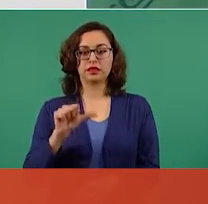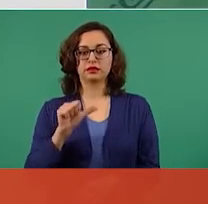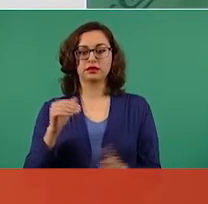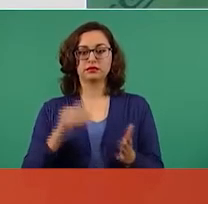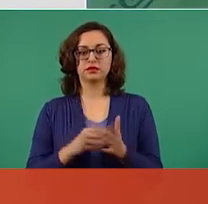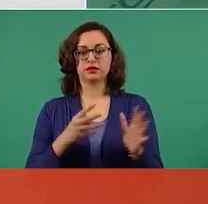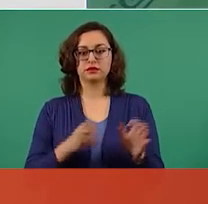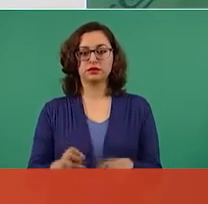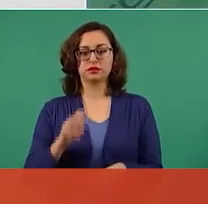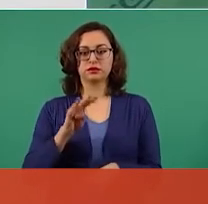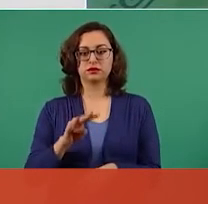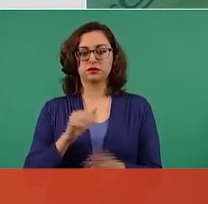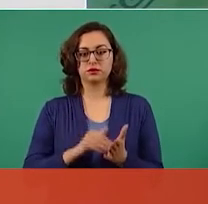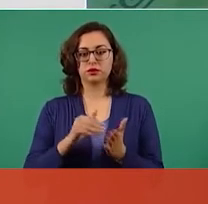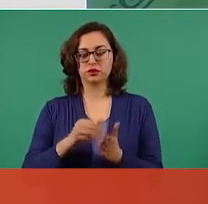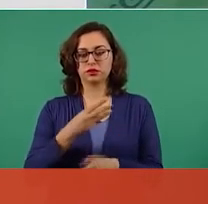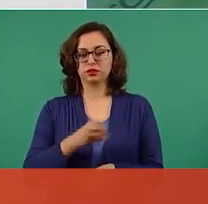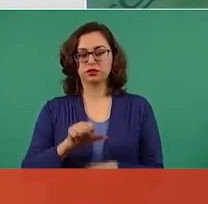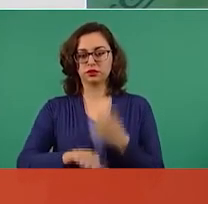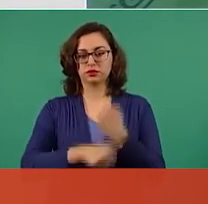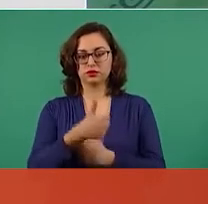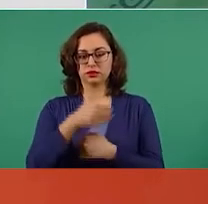16,919. En la intermedia,